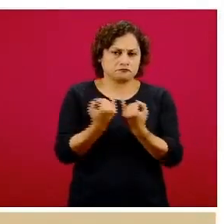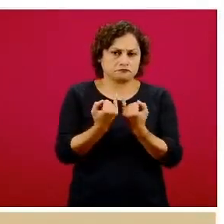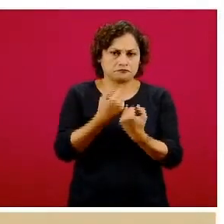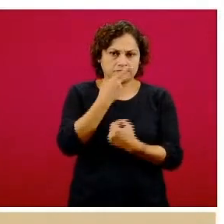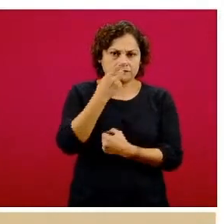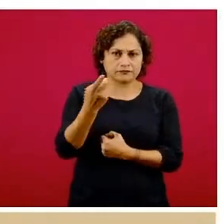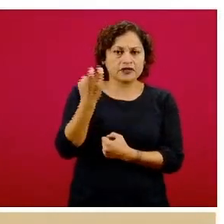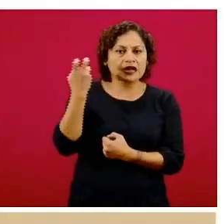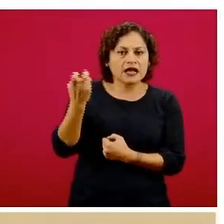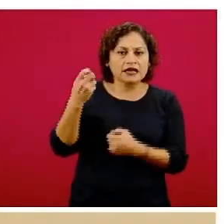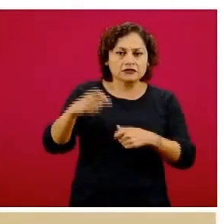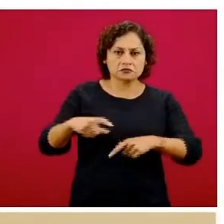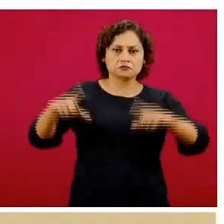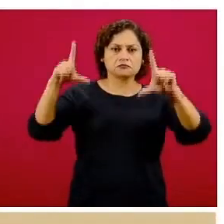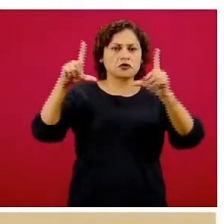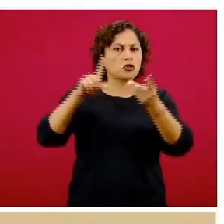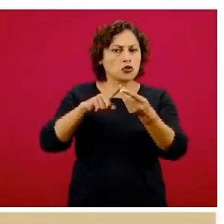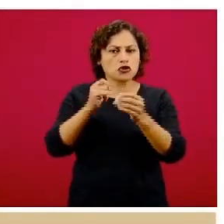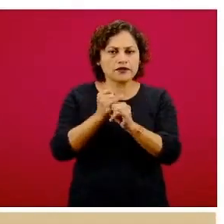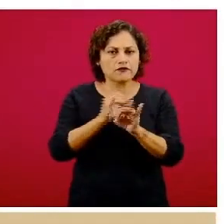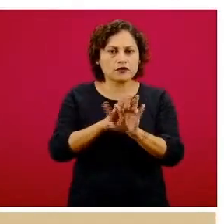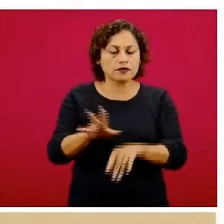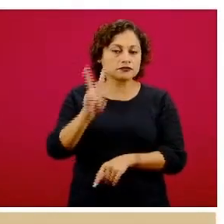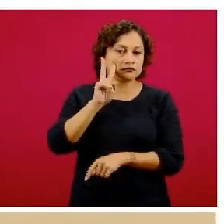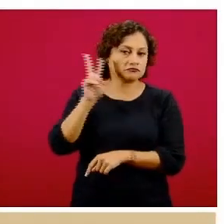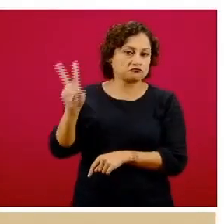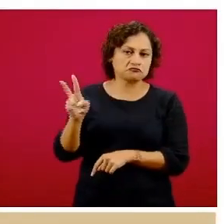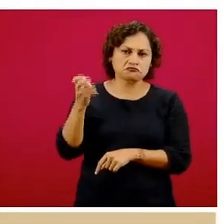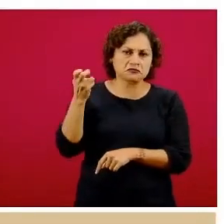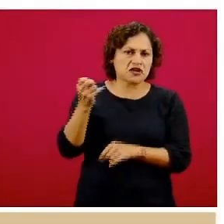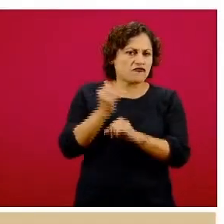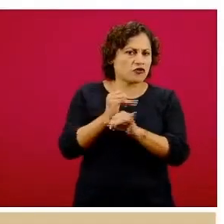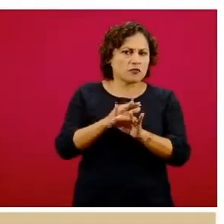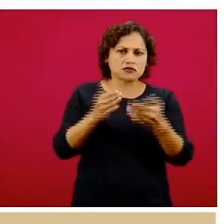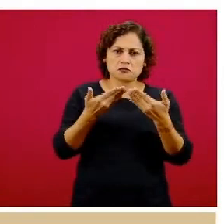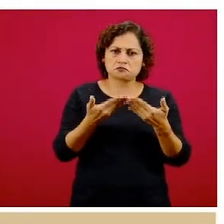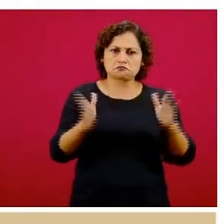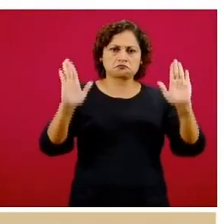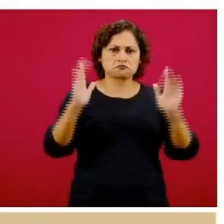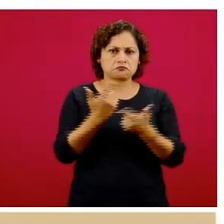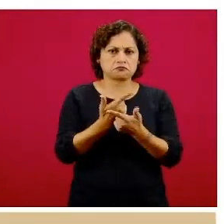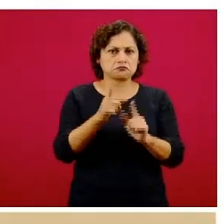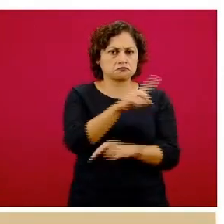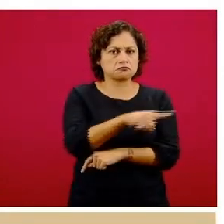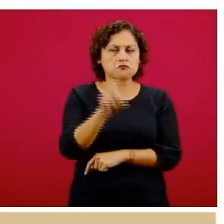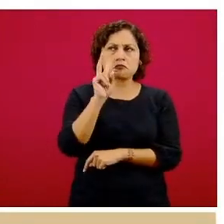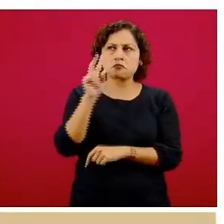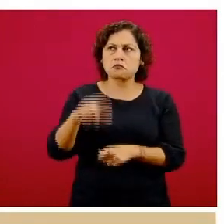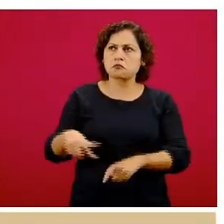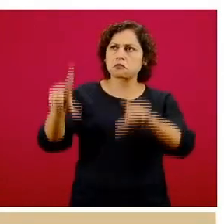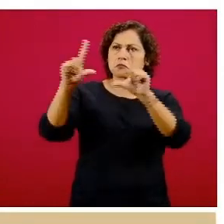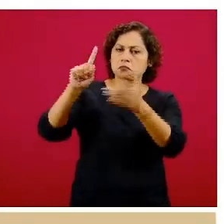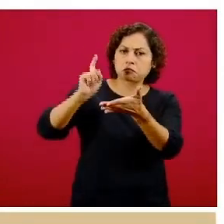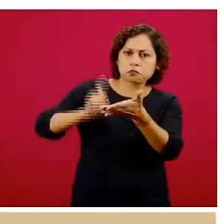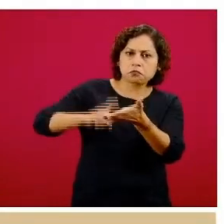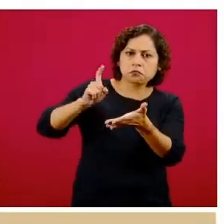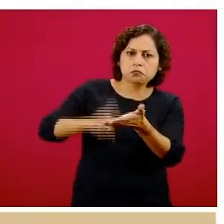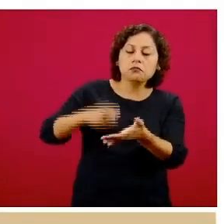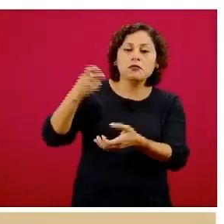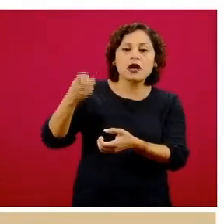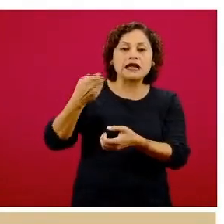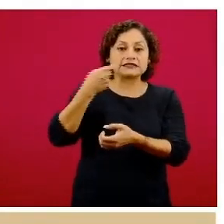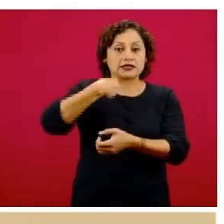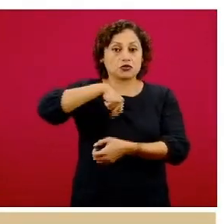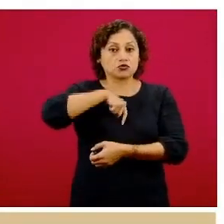la información, estos avisos son públicos, se emiten precisamente para que los viajeros puedan tener